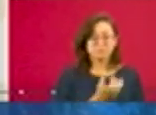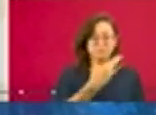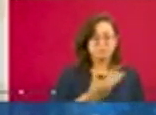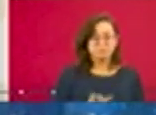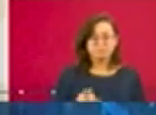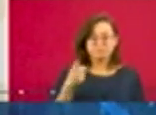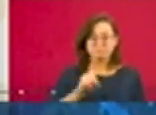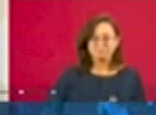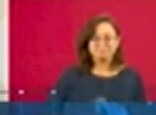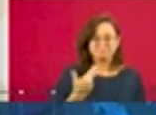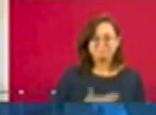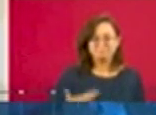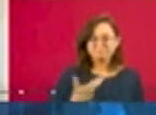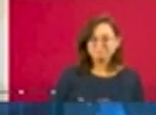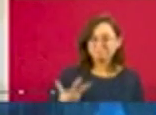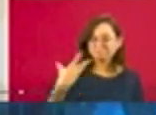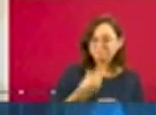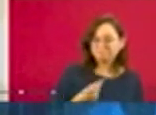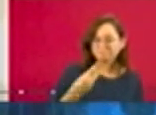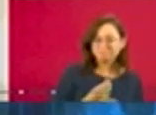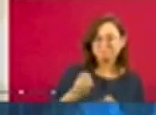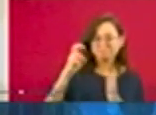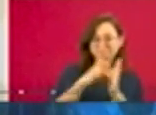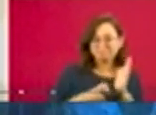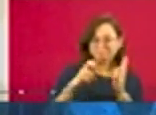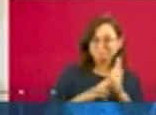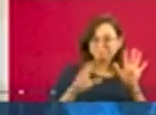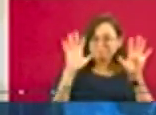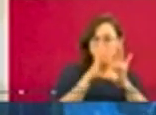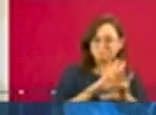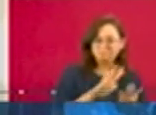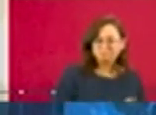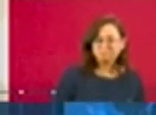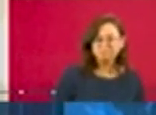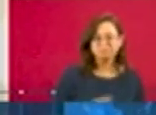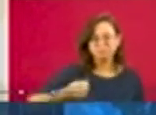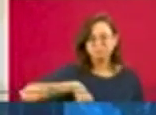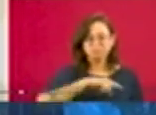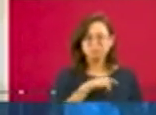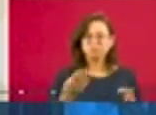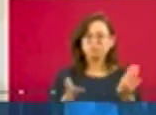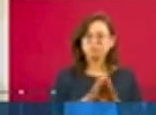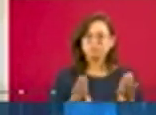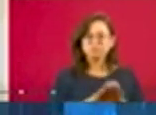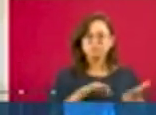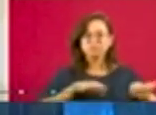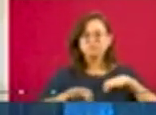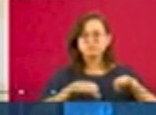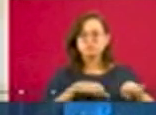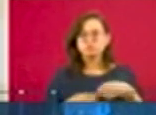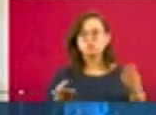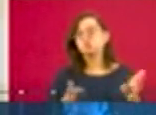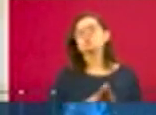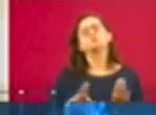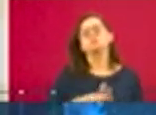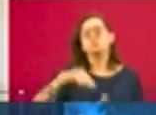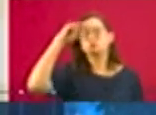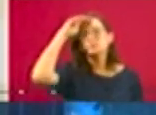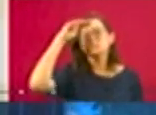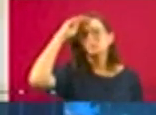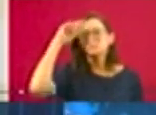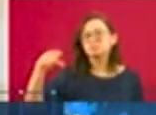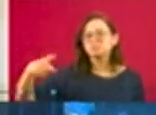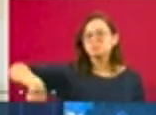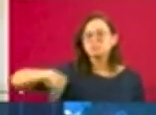lo que estamos viviendo se van a conservar, y cuando haya conectividad en todas las escuelas, pues sin duda todo lo que